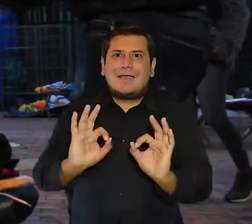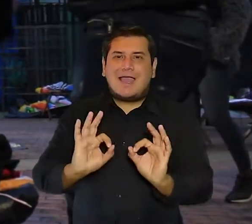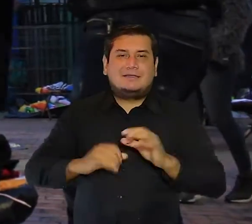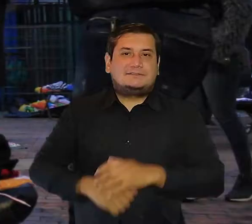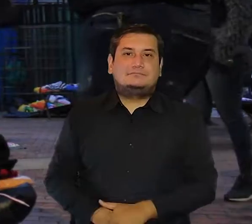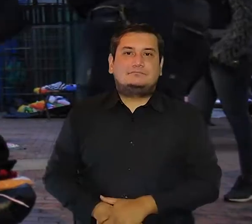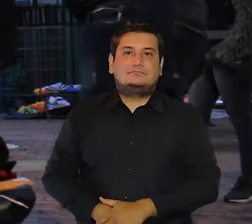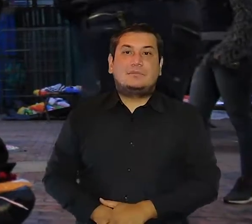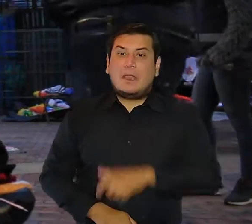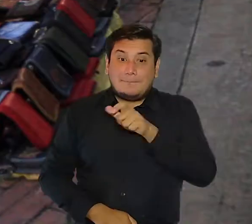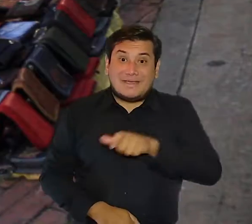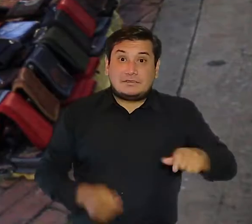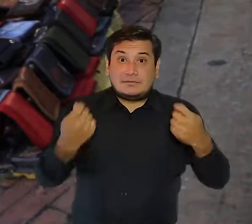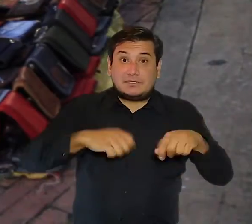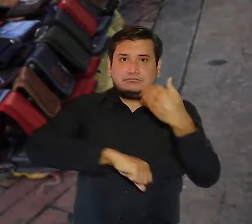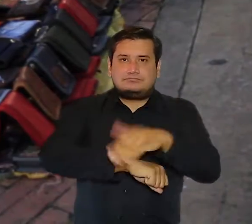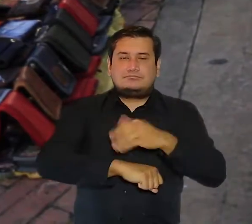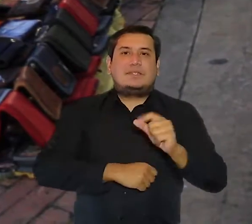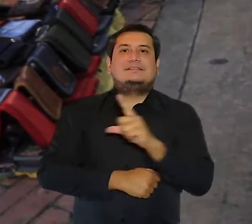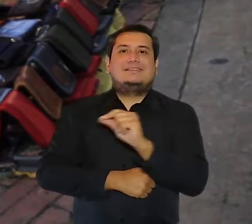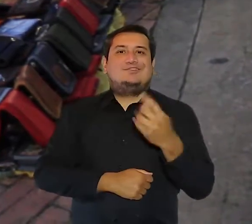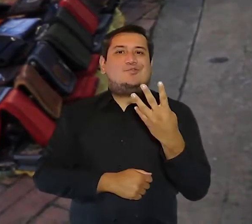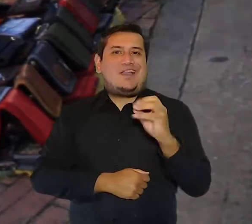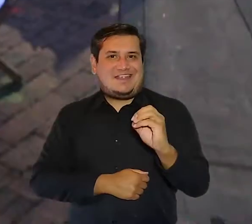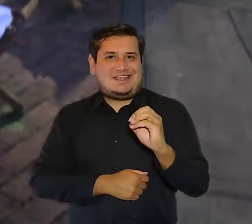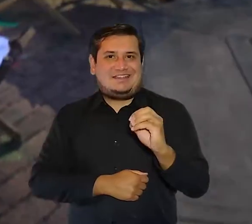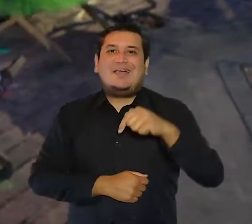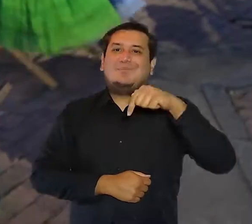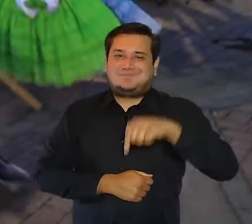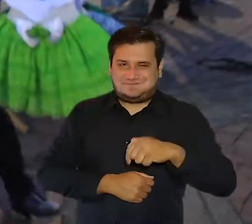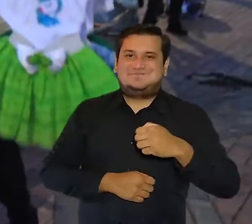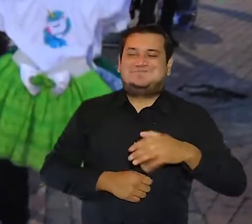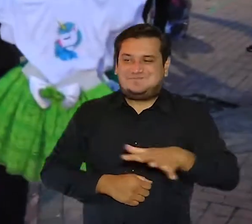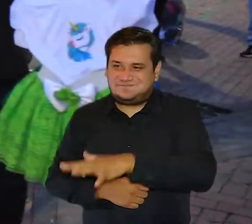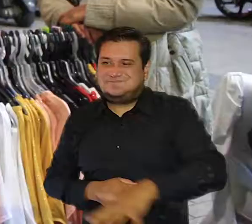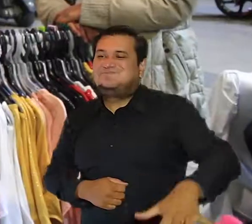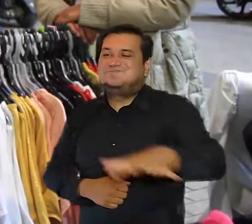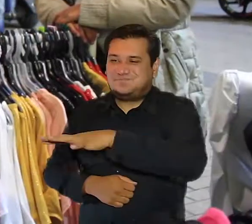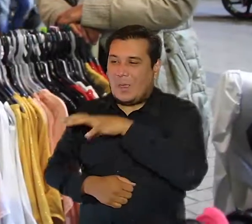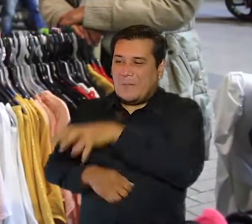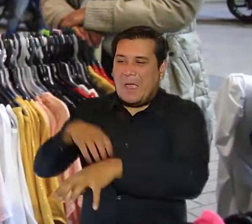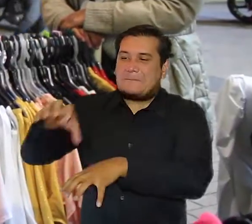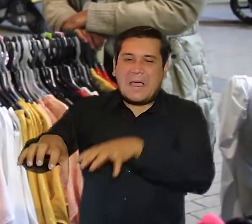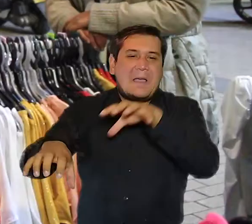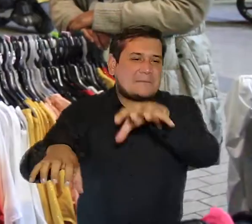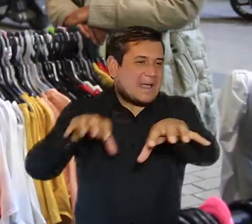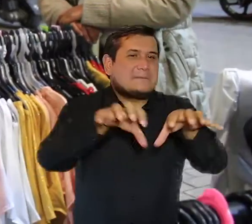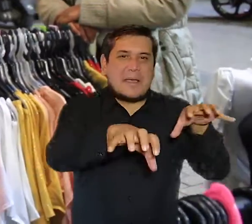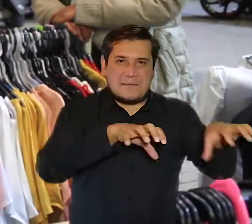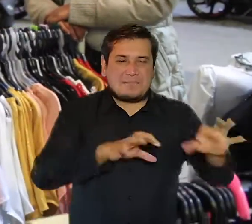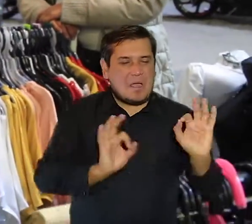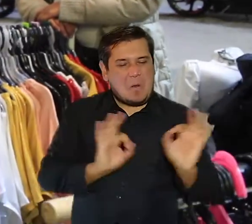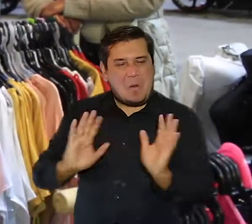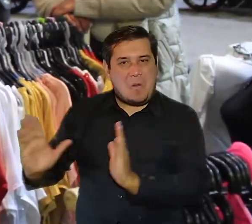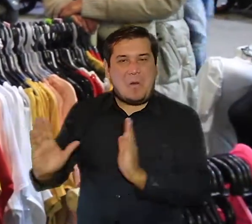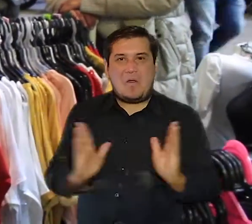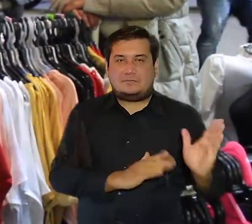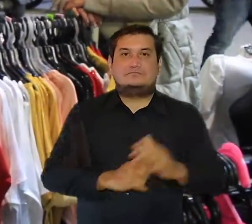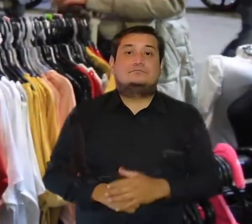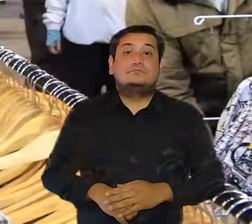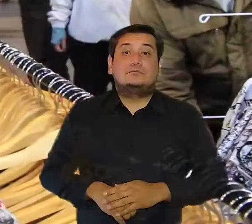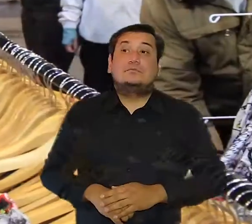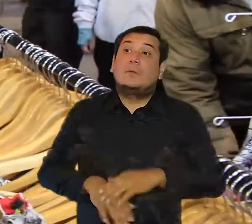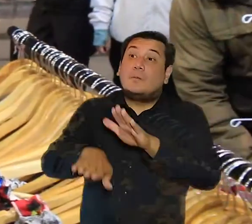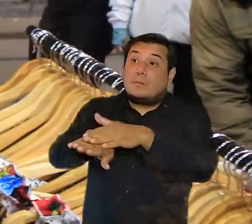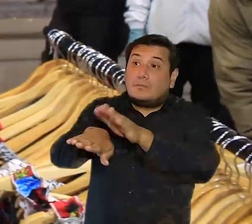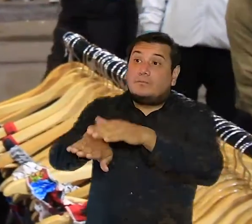de 140 vendedores informales en esta alameda. Para recordarte que debemos tener un